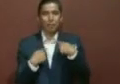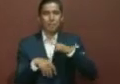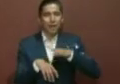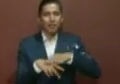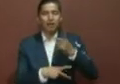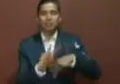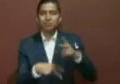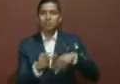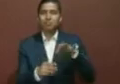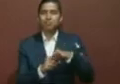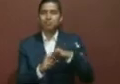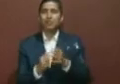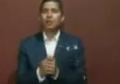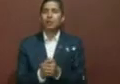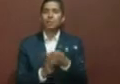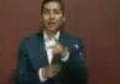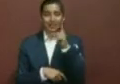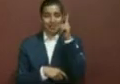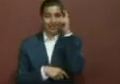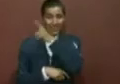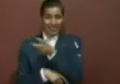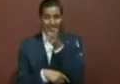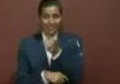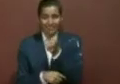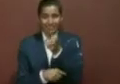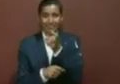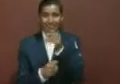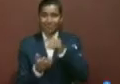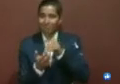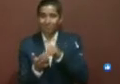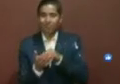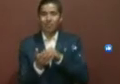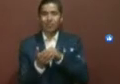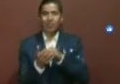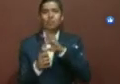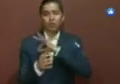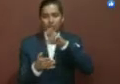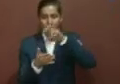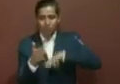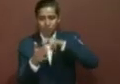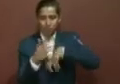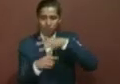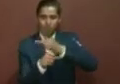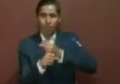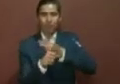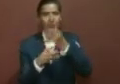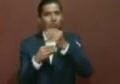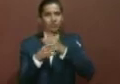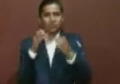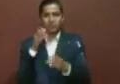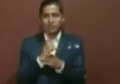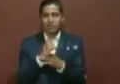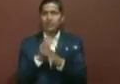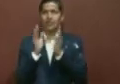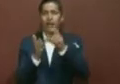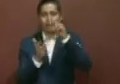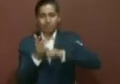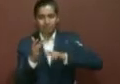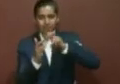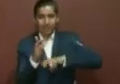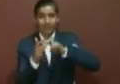eso difícilmente se mantiene. Se van a modificar muchas cosas. Se modificó por